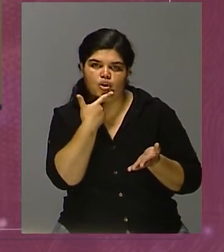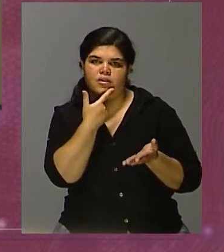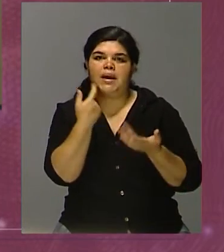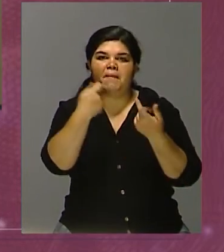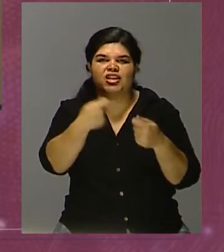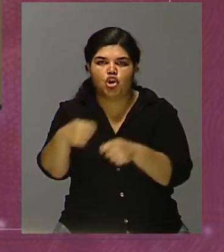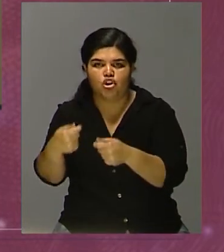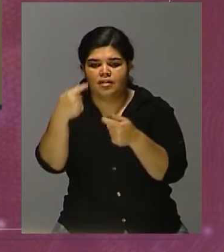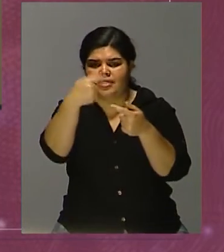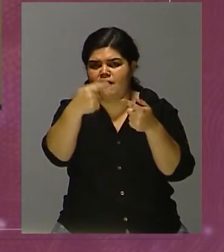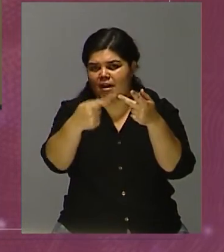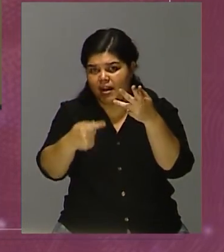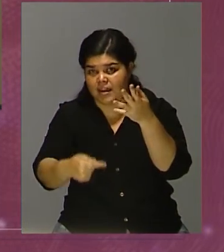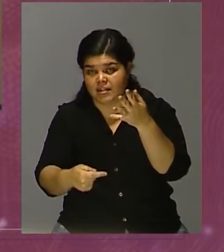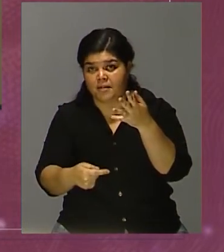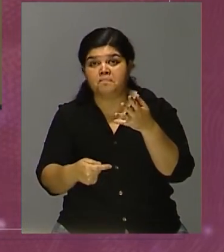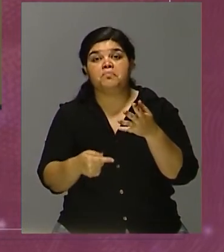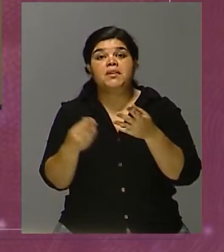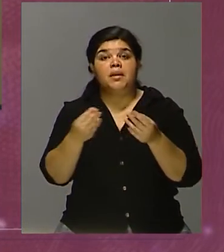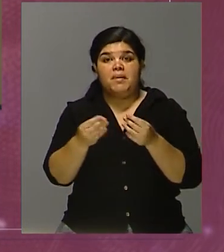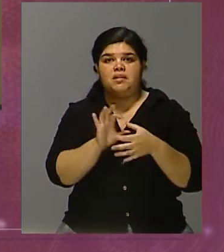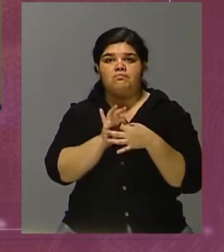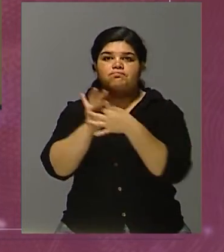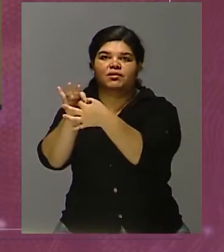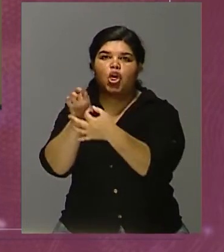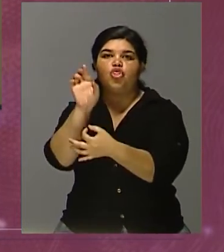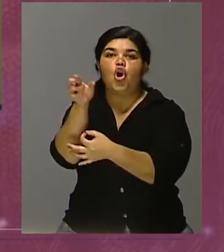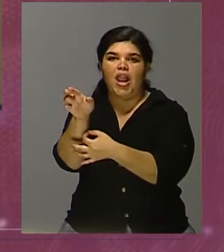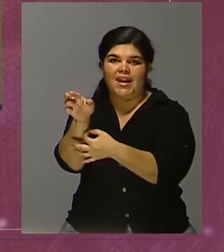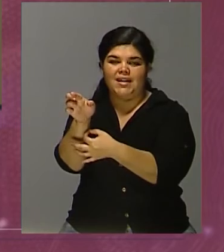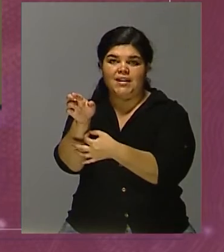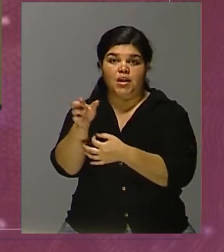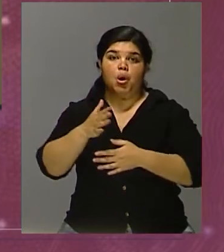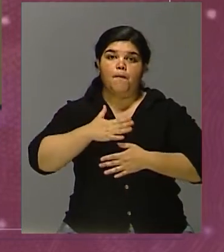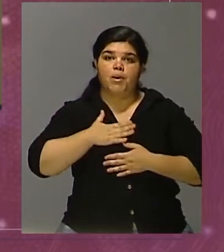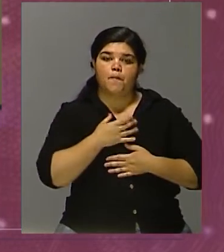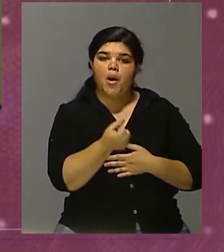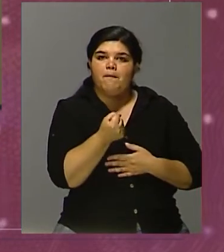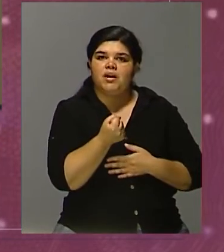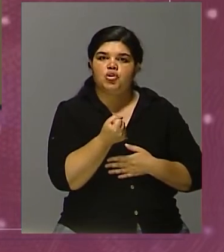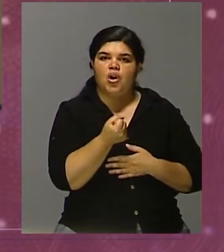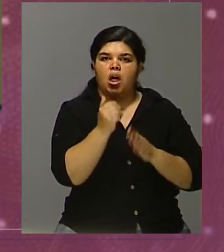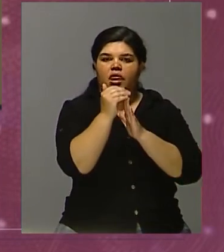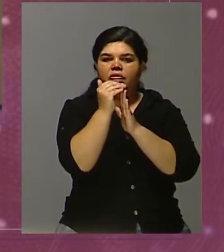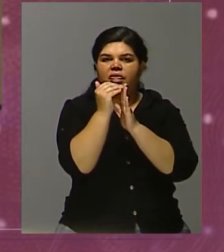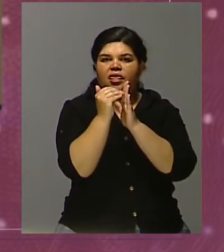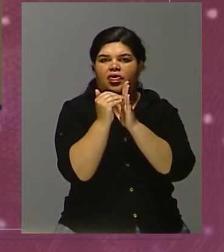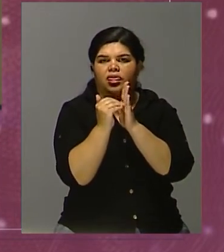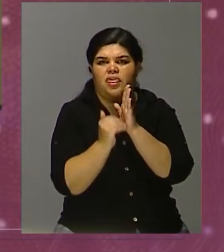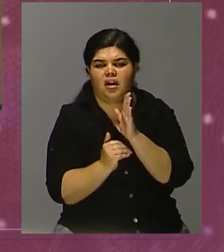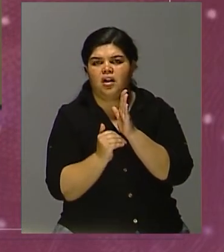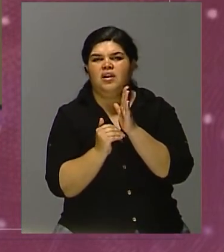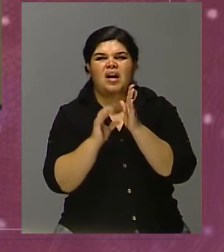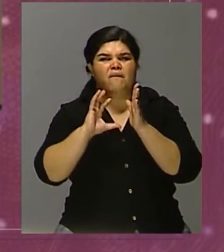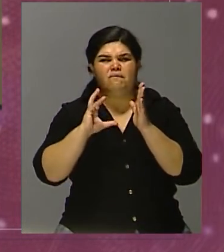hablando, que le permiten al inversor dolarizarse y protegerse de la propia devaluación de la moneda que